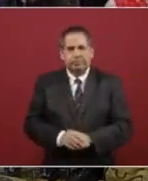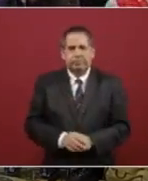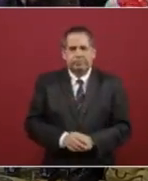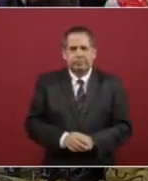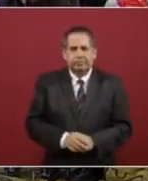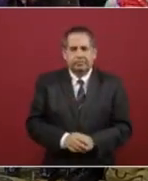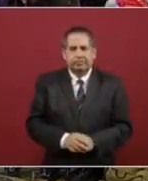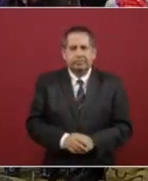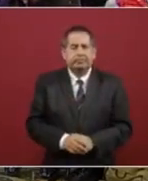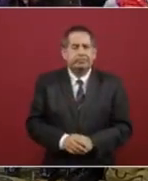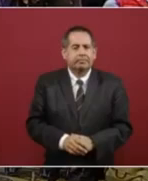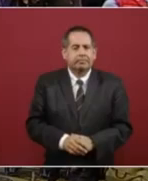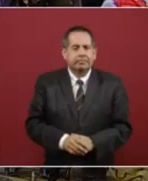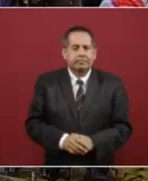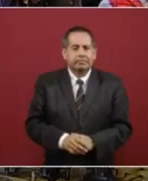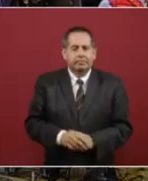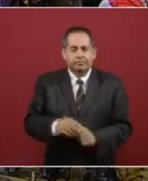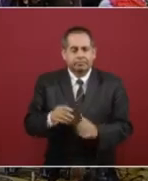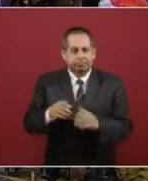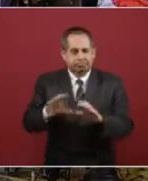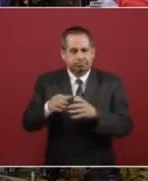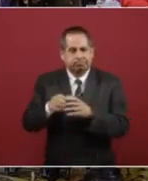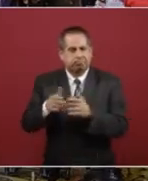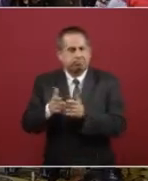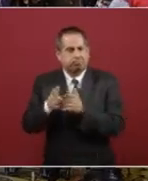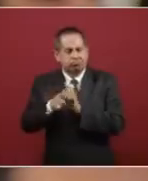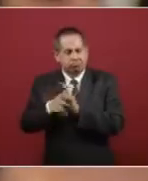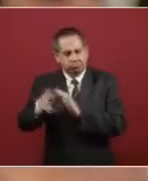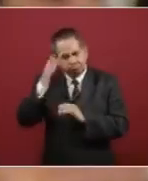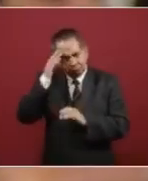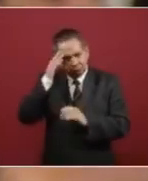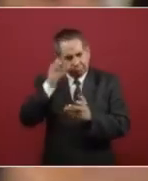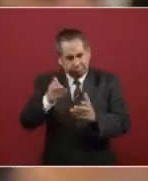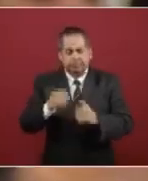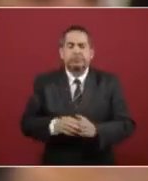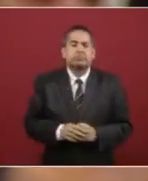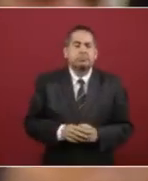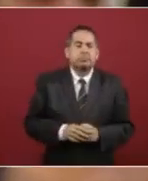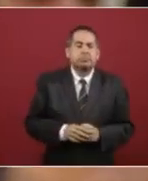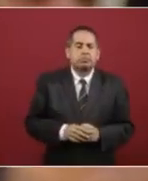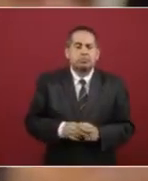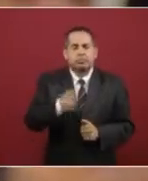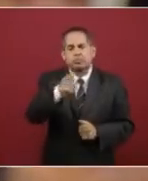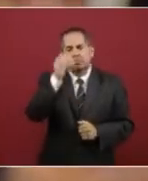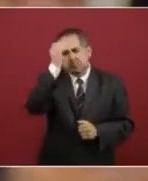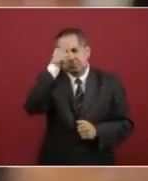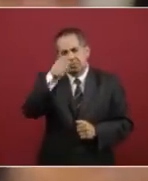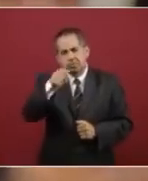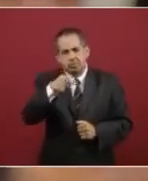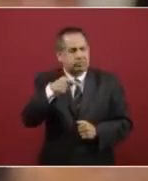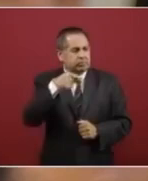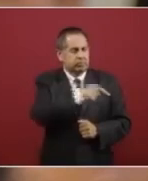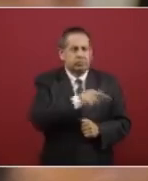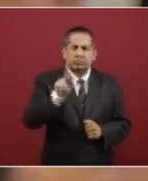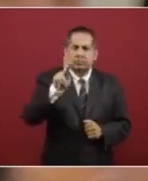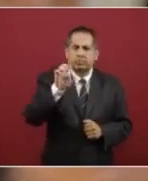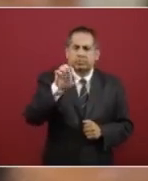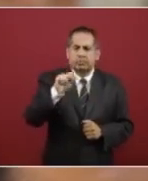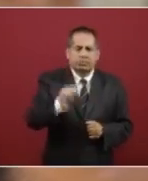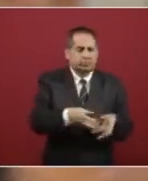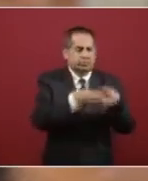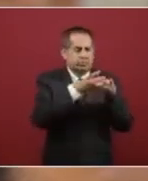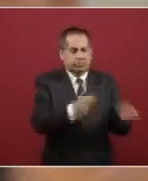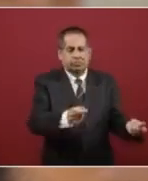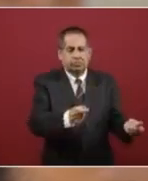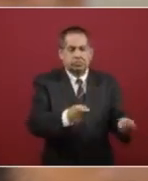Petróleo y Energía y Líderes Mexicanos. ¿Qué opina usted de la desaparición del partido PES por